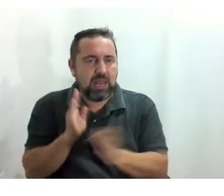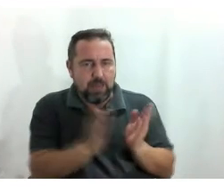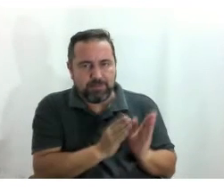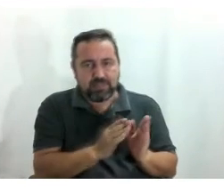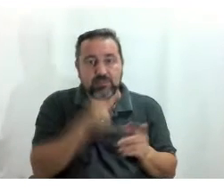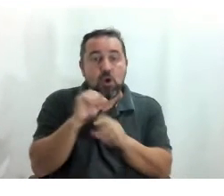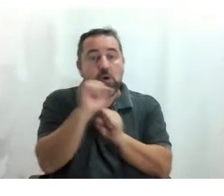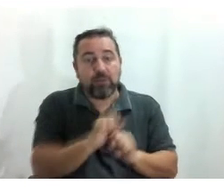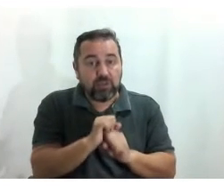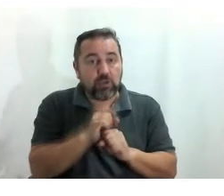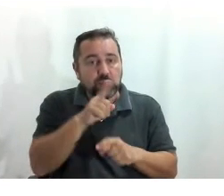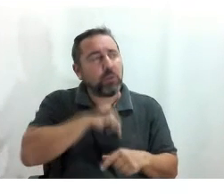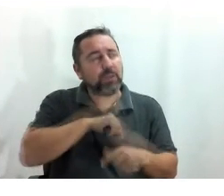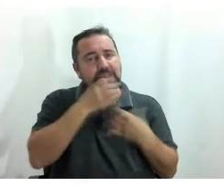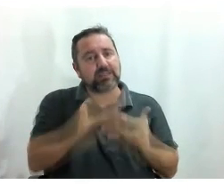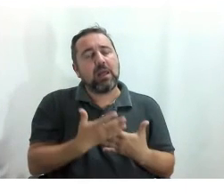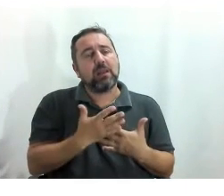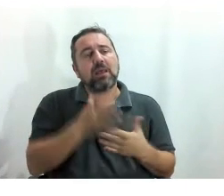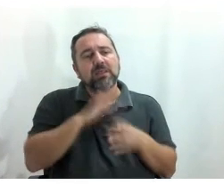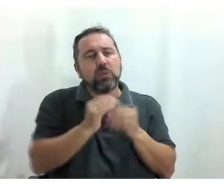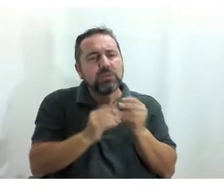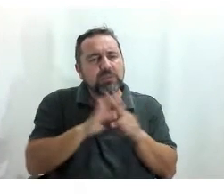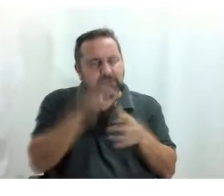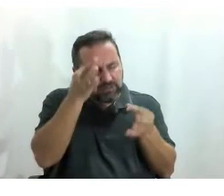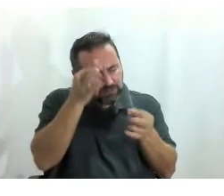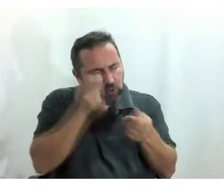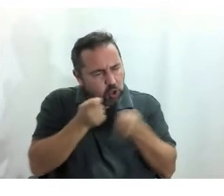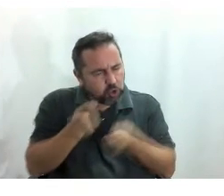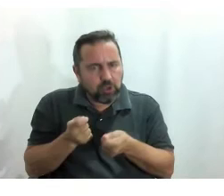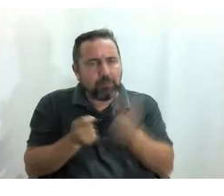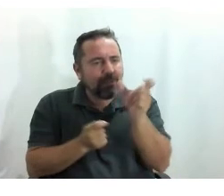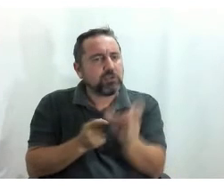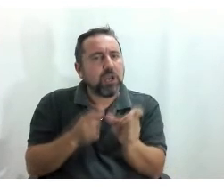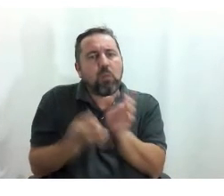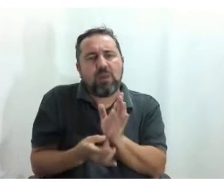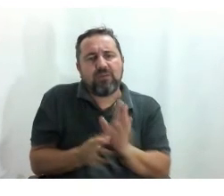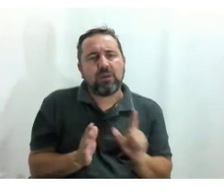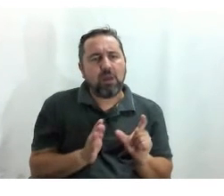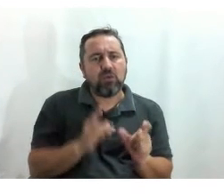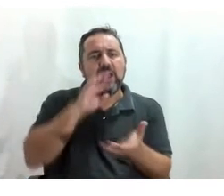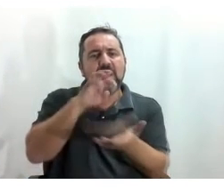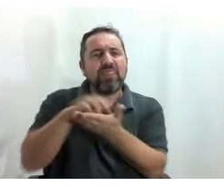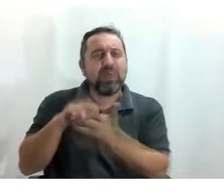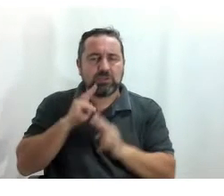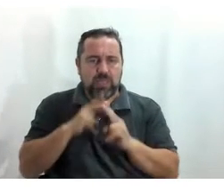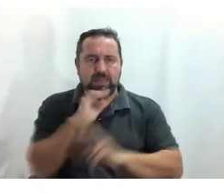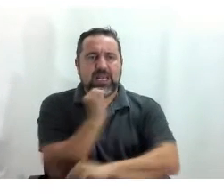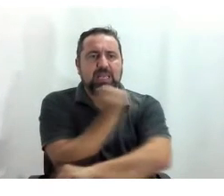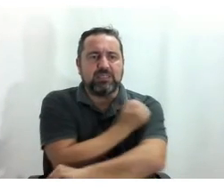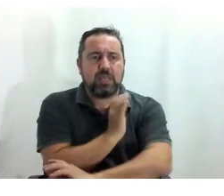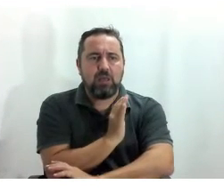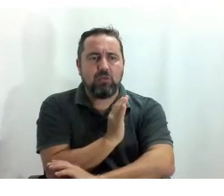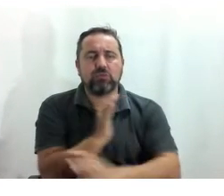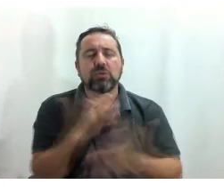y asegurar su bienestar, se emplean bajo un estricto control, con personal cualificado y en centros registrados. Los investigadores